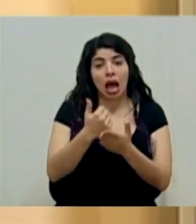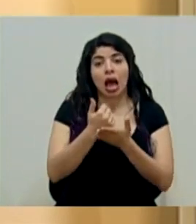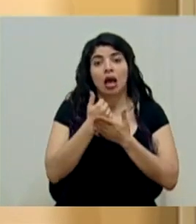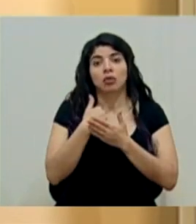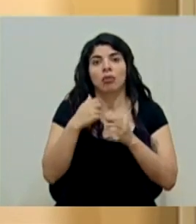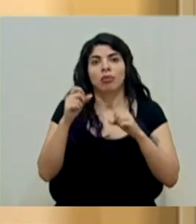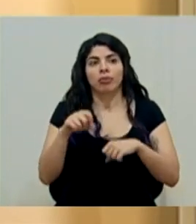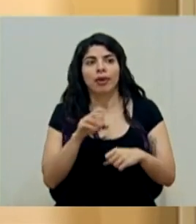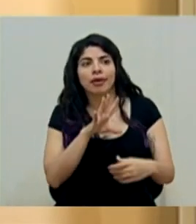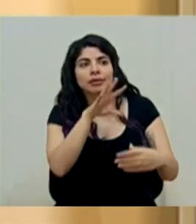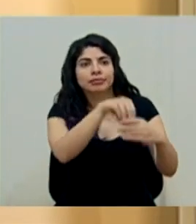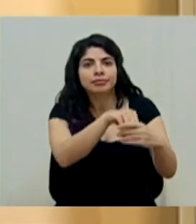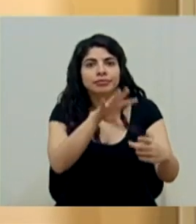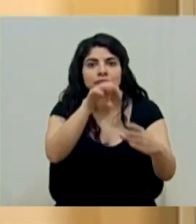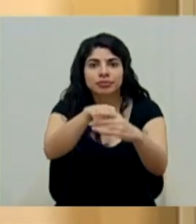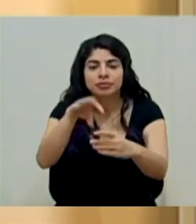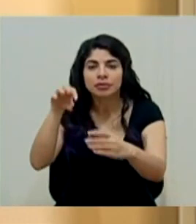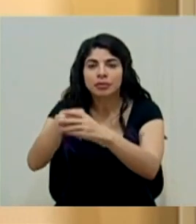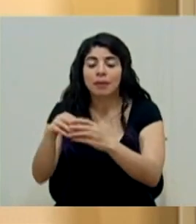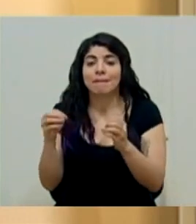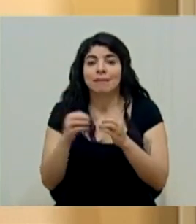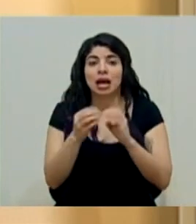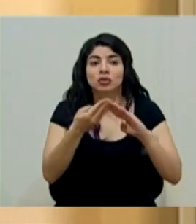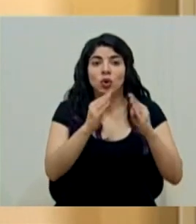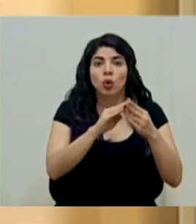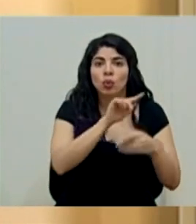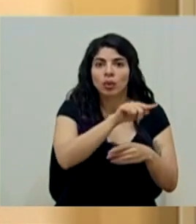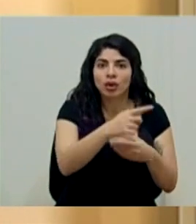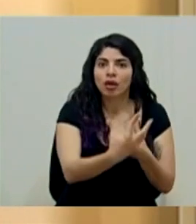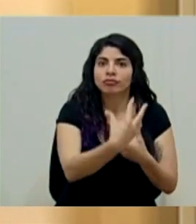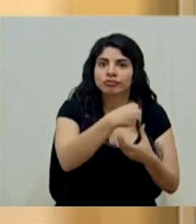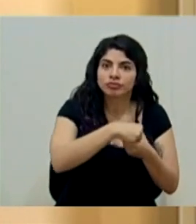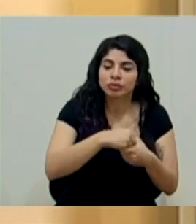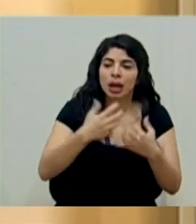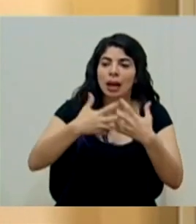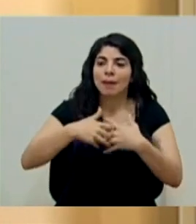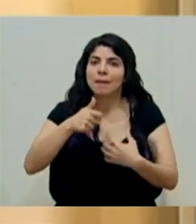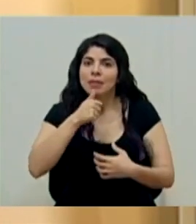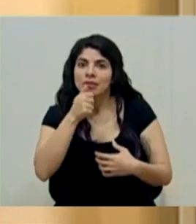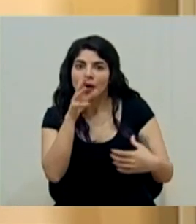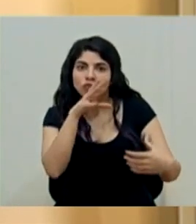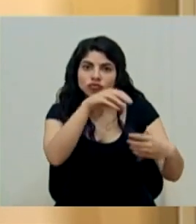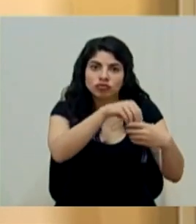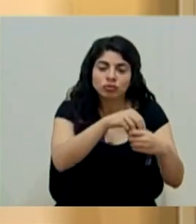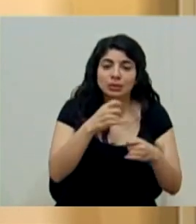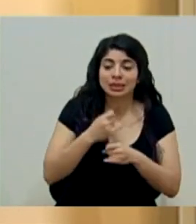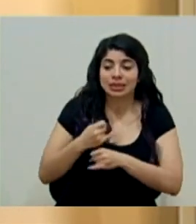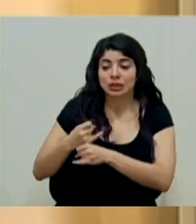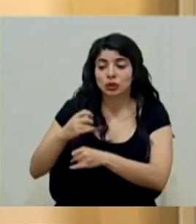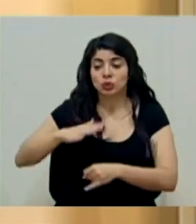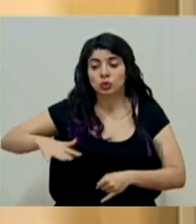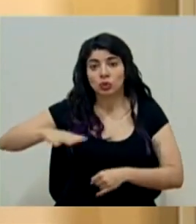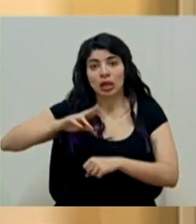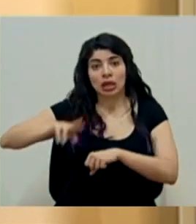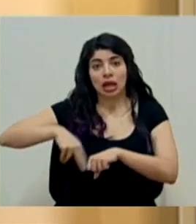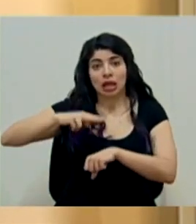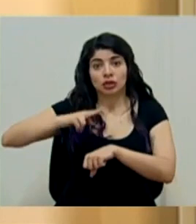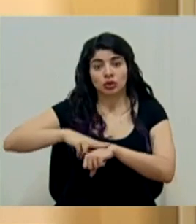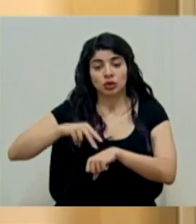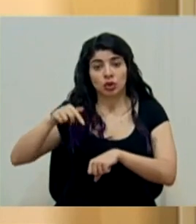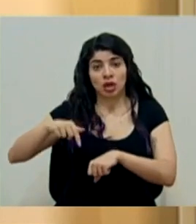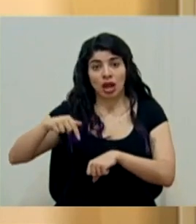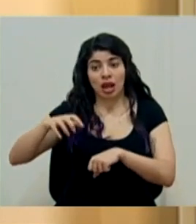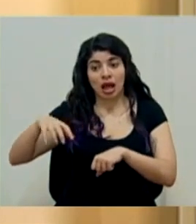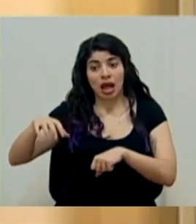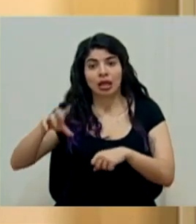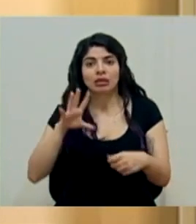los territorios incorporando la participación de la comunidad, de la empresa privada, de las instituciones del Sistema Nacional presentes en